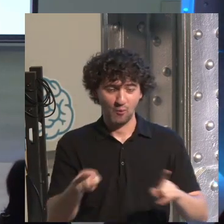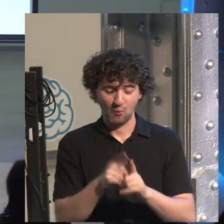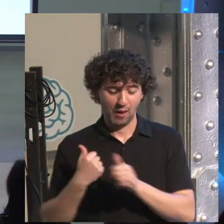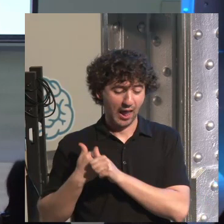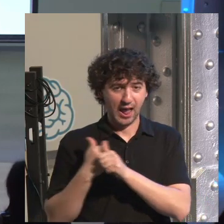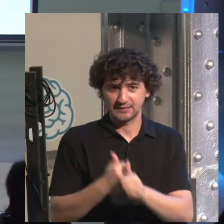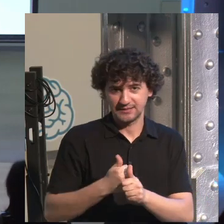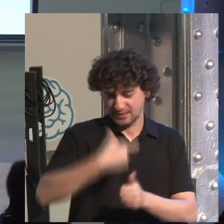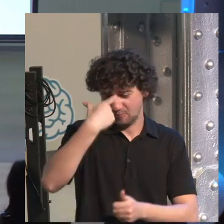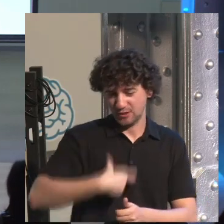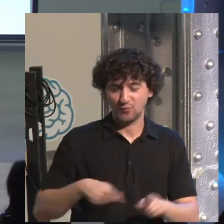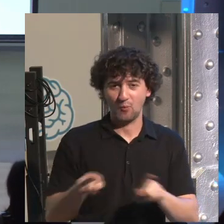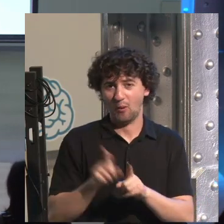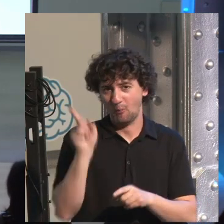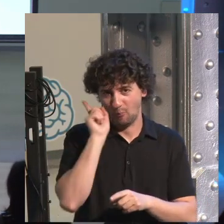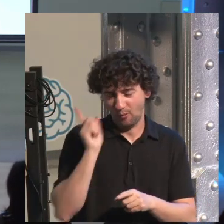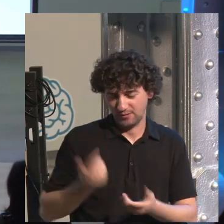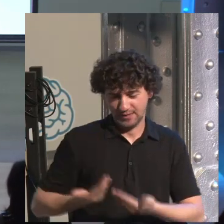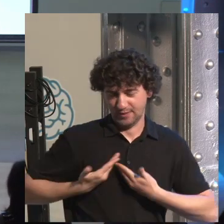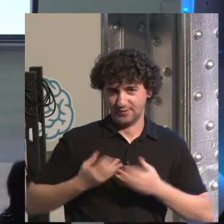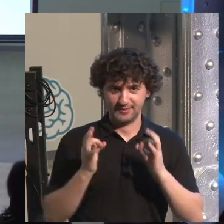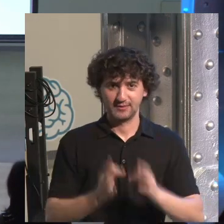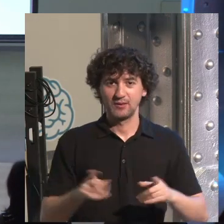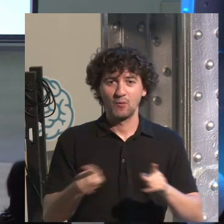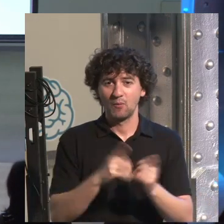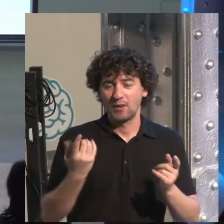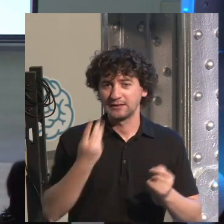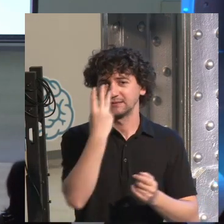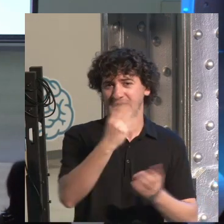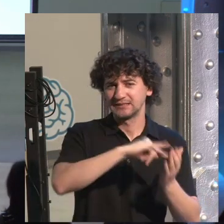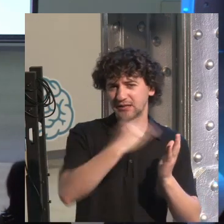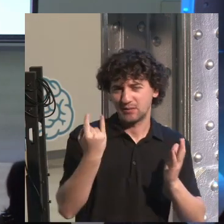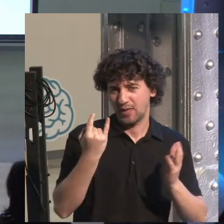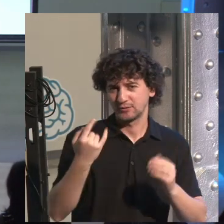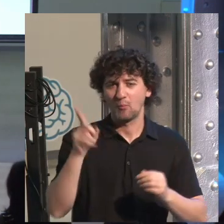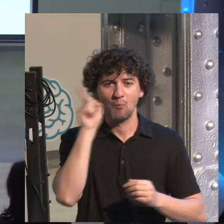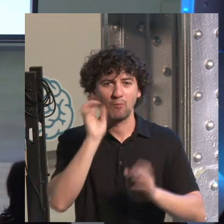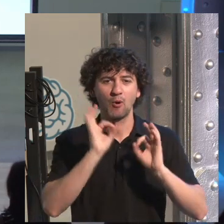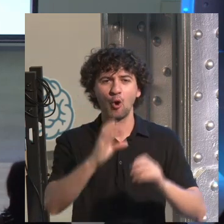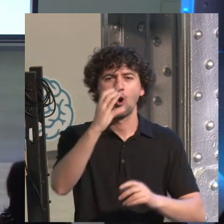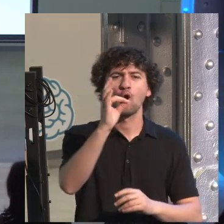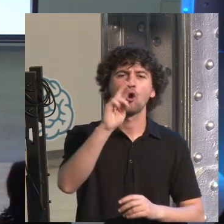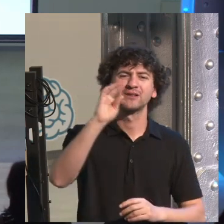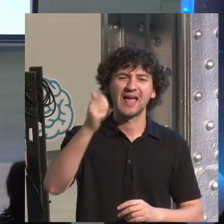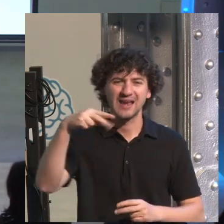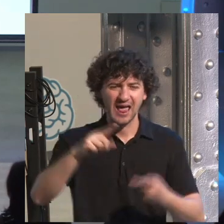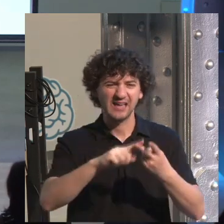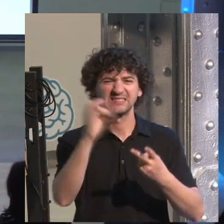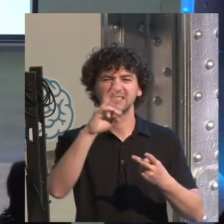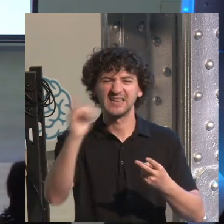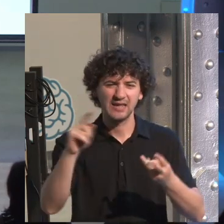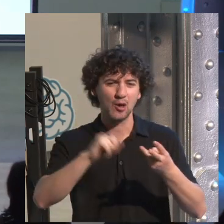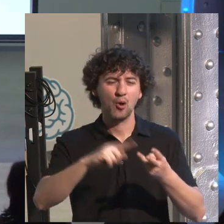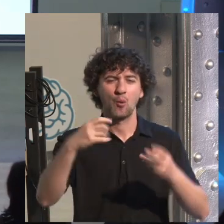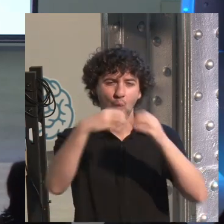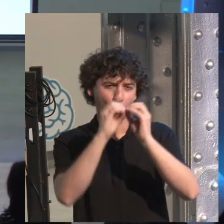bolsillo. Los más populares son los de los 3 sistemas operativos móviles más grandes que hay, ¿no? Cortana, Siri, Google Search y Google